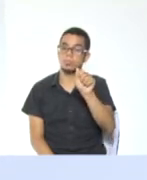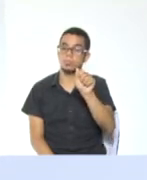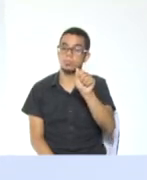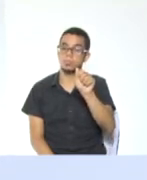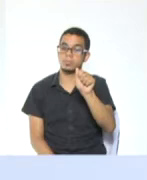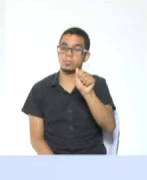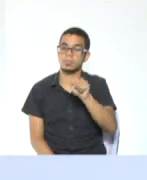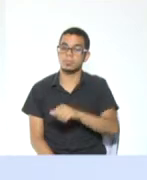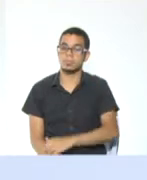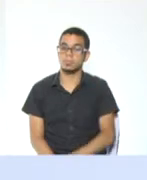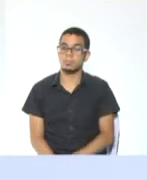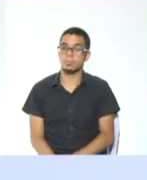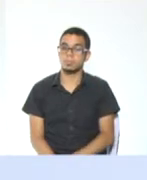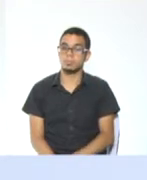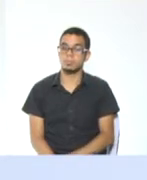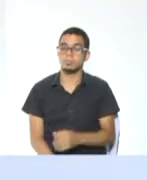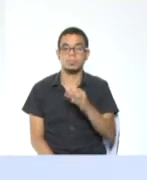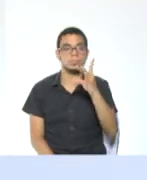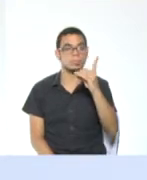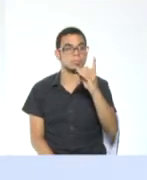ta,